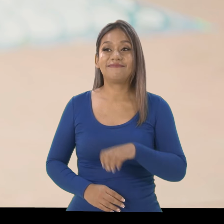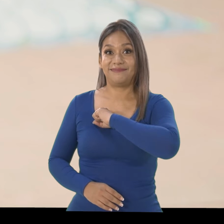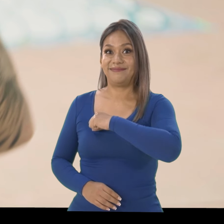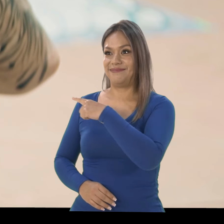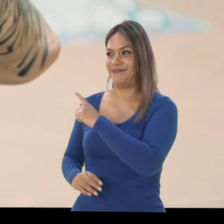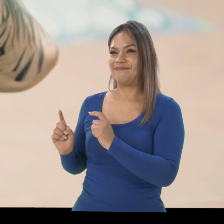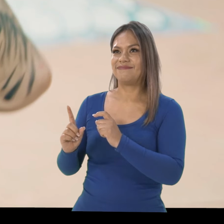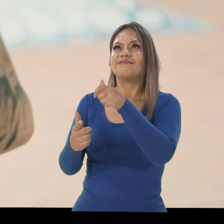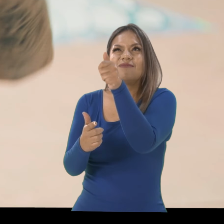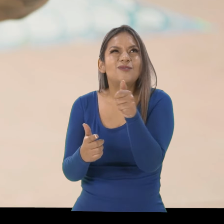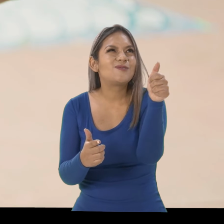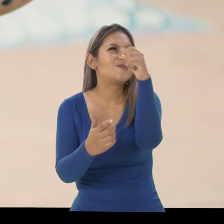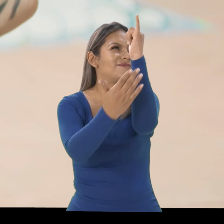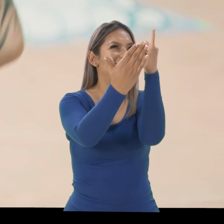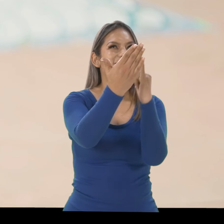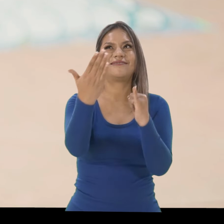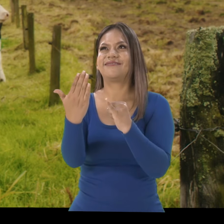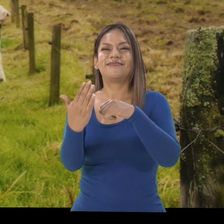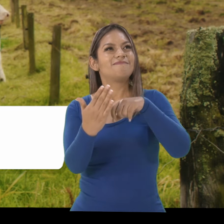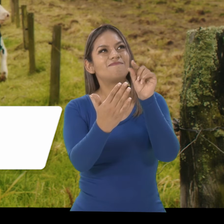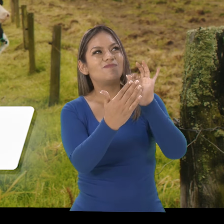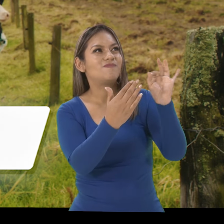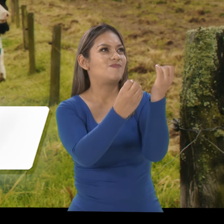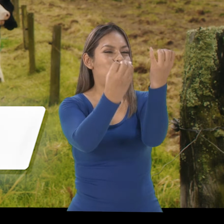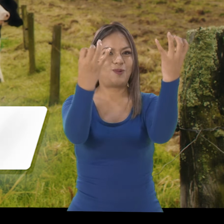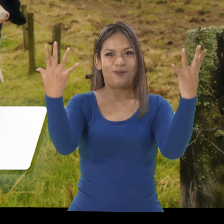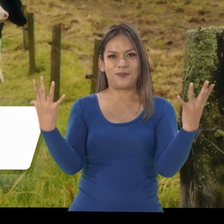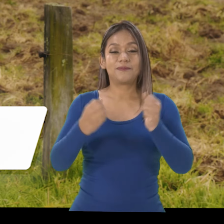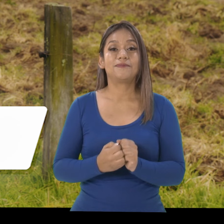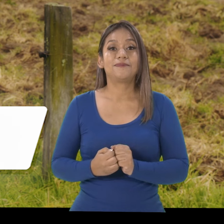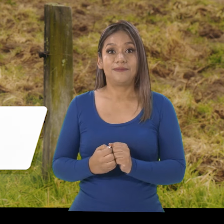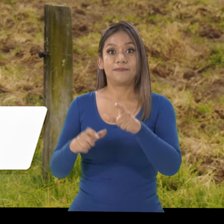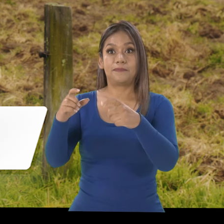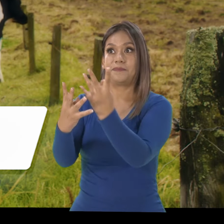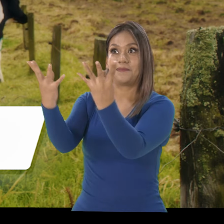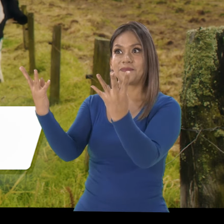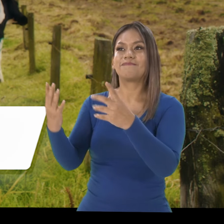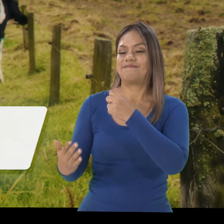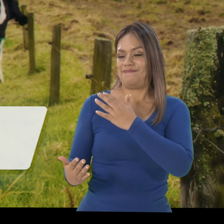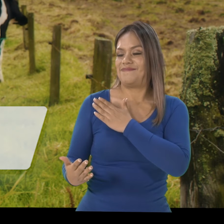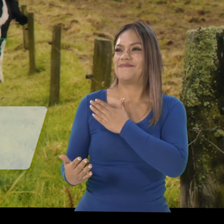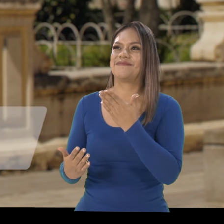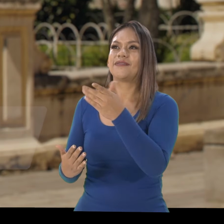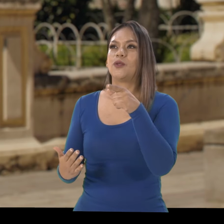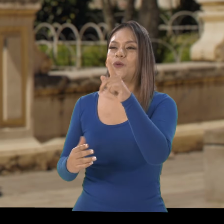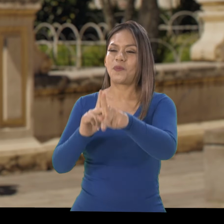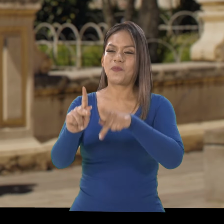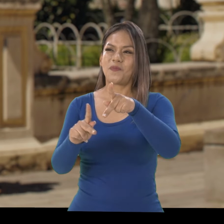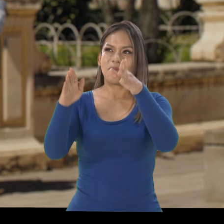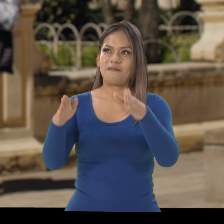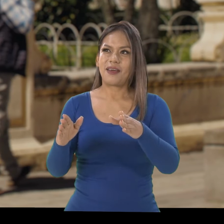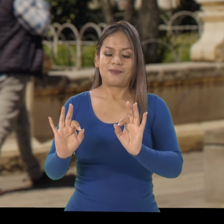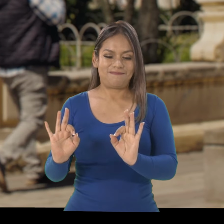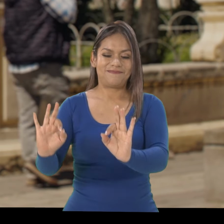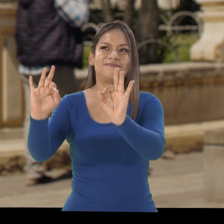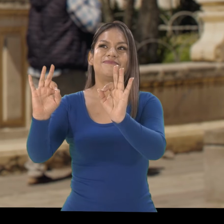Con mi broder grafiteamos harta pared. Verás, convencimos a la gente que vas a ser un gran prefecto. Trabajamos